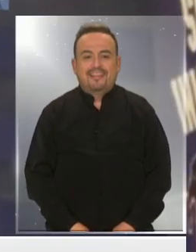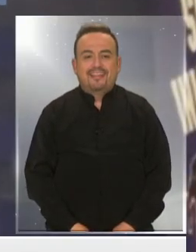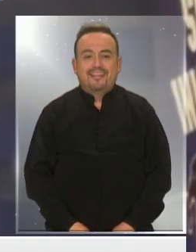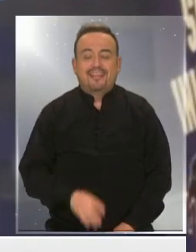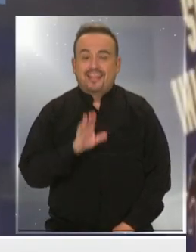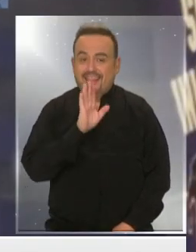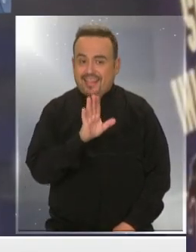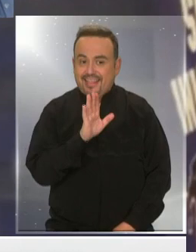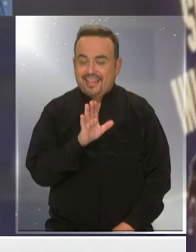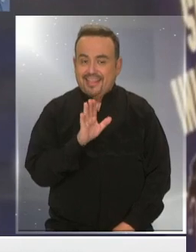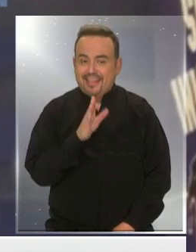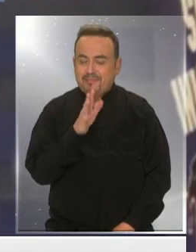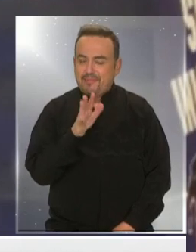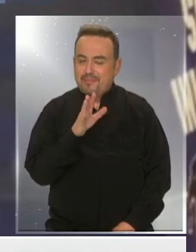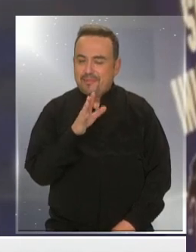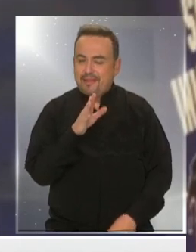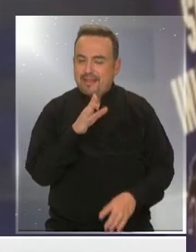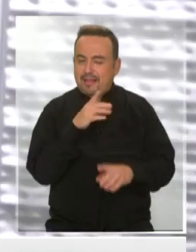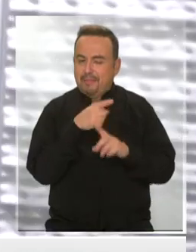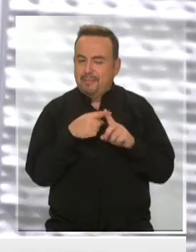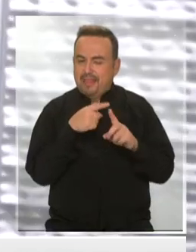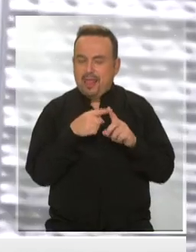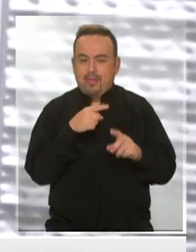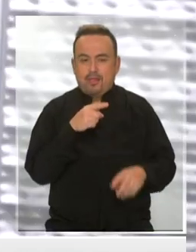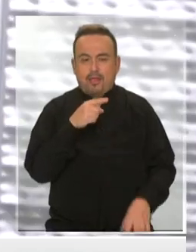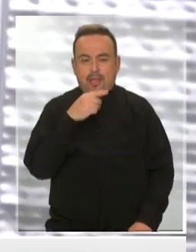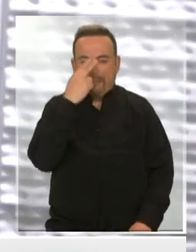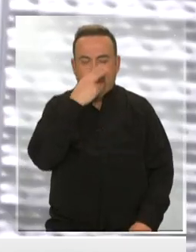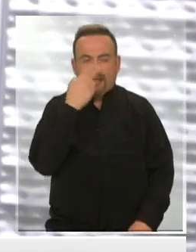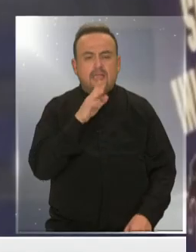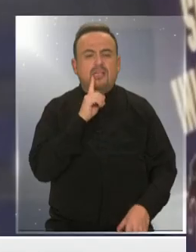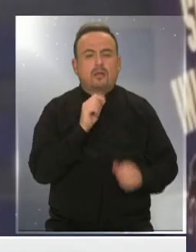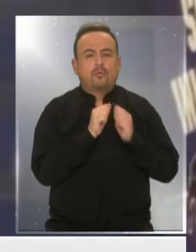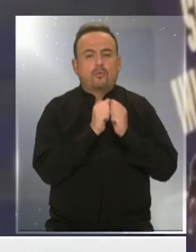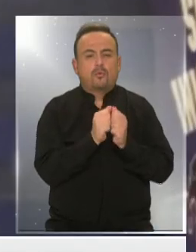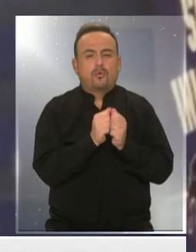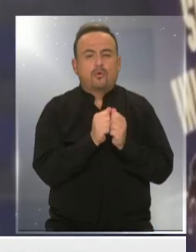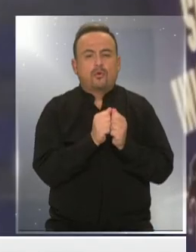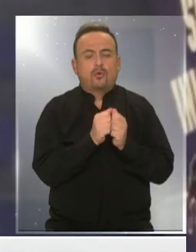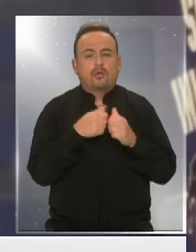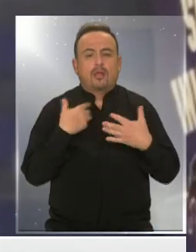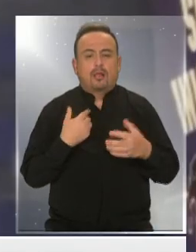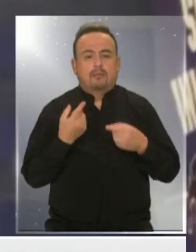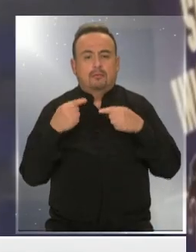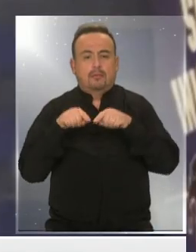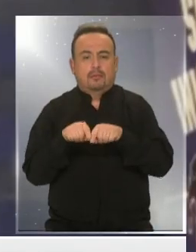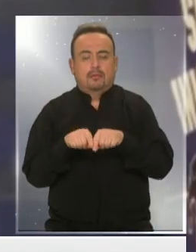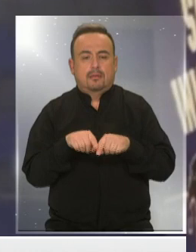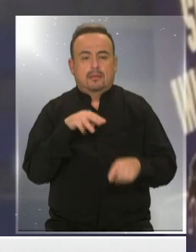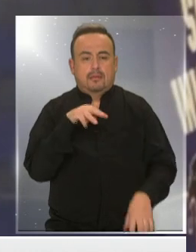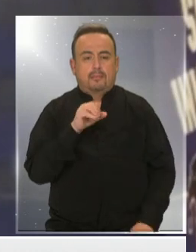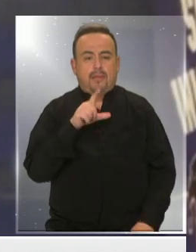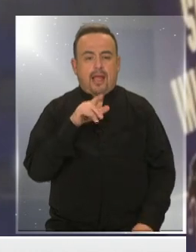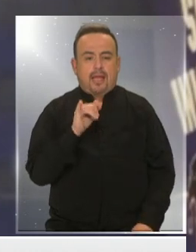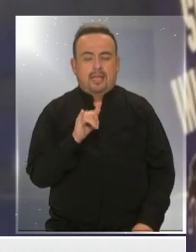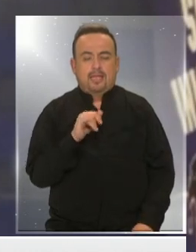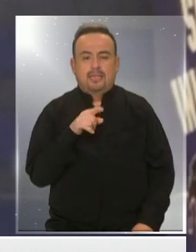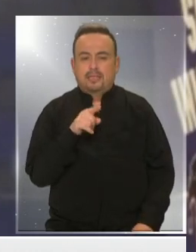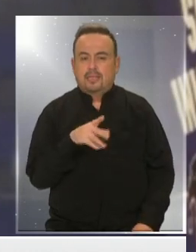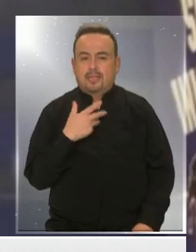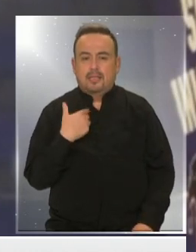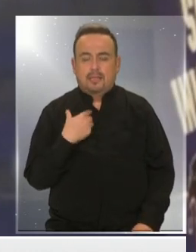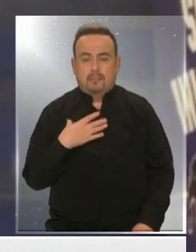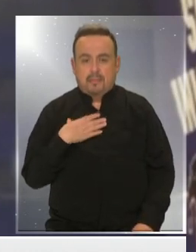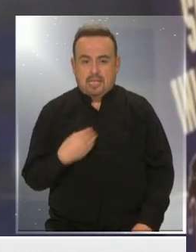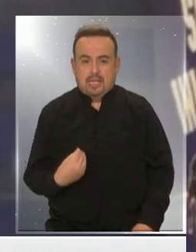Mira, yo estoy a mediados de marzo. ¿Y con quién estás acompañado? Yo estoy con mi pareja, la Mali Jorquera, estoy con